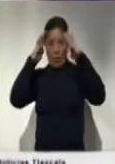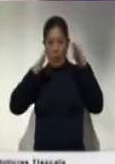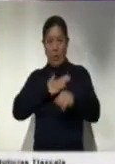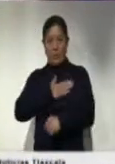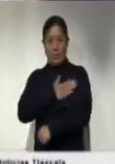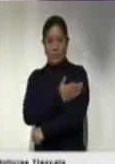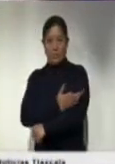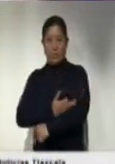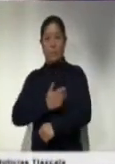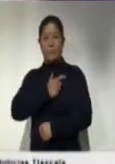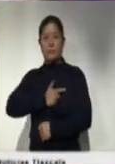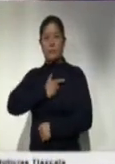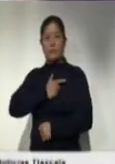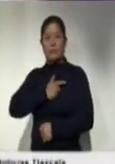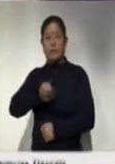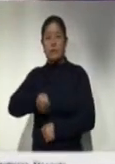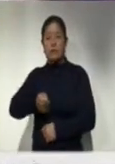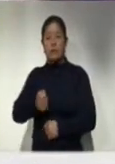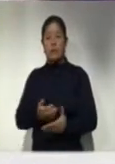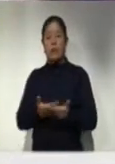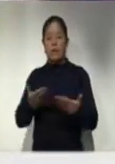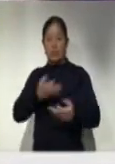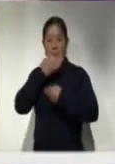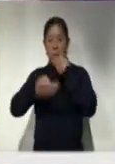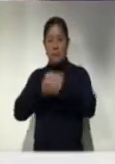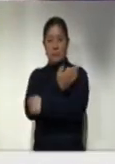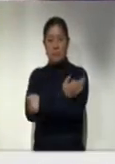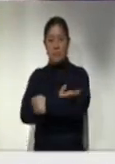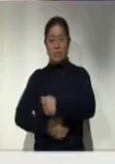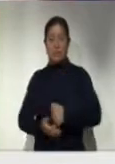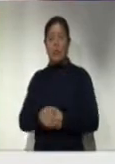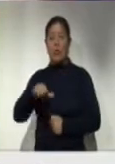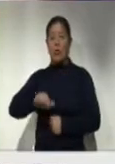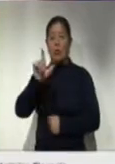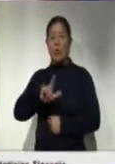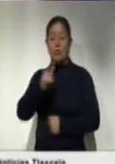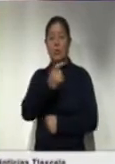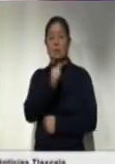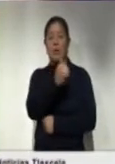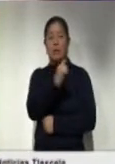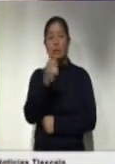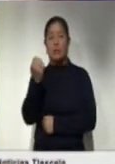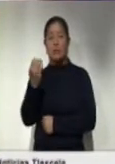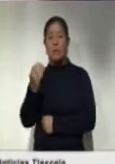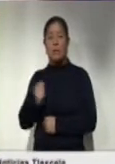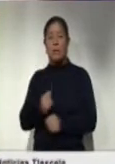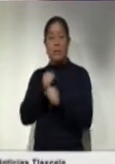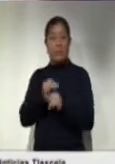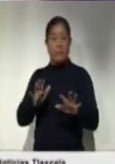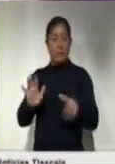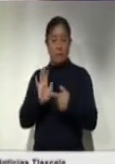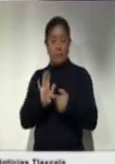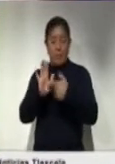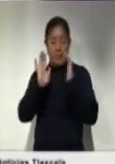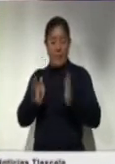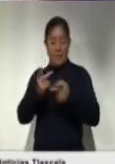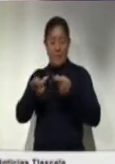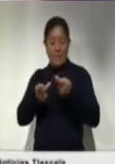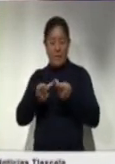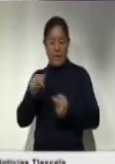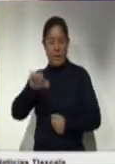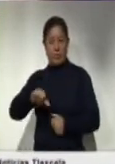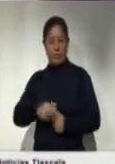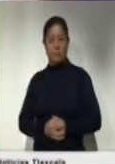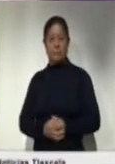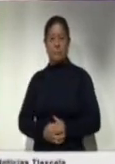me da muchísimo gusto saludarle en la segunda emisión de Ahora Noticias. Hoy es lunes 9 de agosto y esta es la información que le tengo preparada